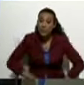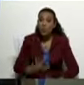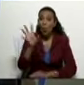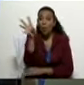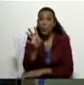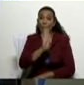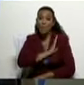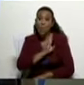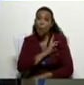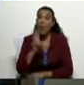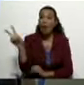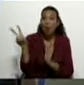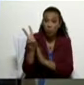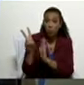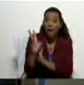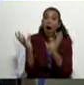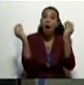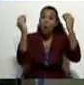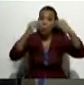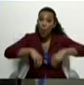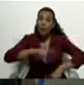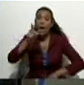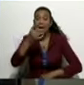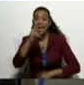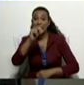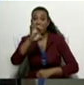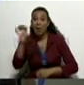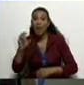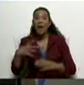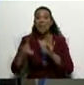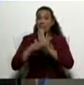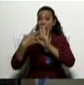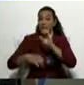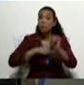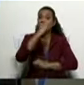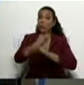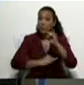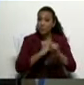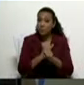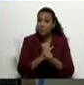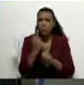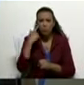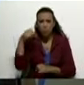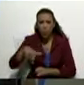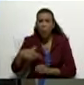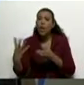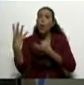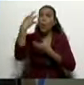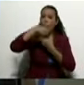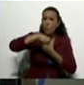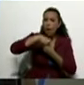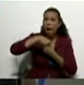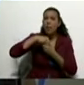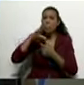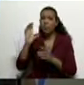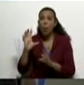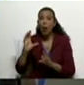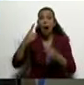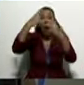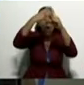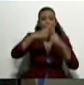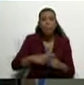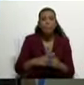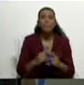venezolana conforme al Acuerdo de Ginebra y el derecho internacional, incorporando, en